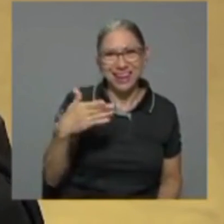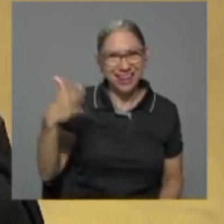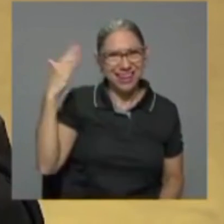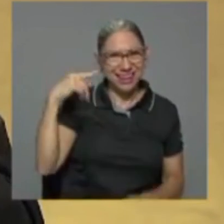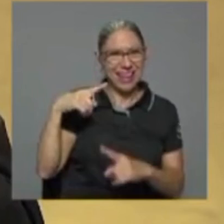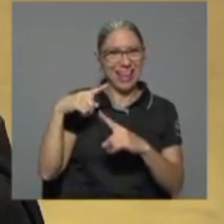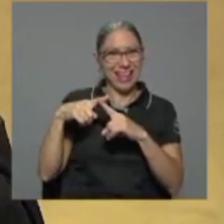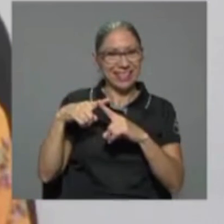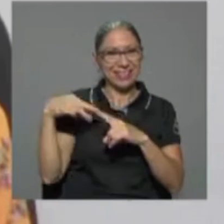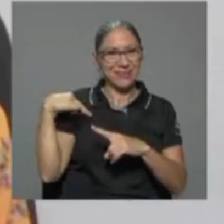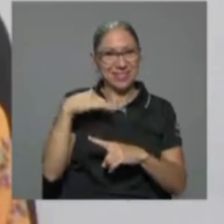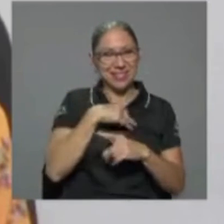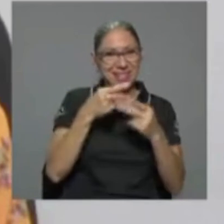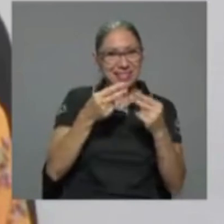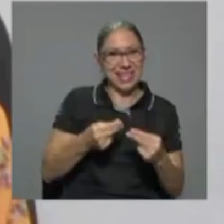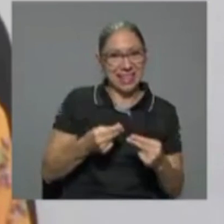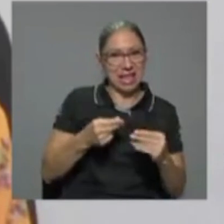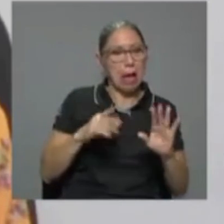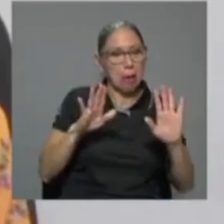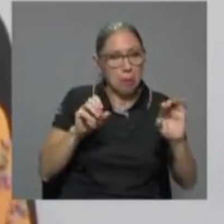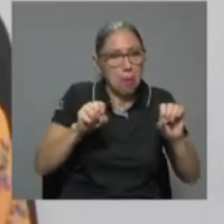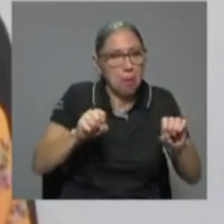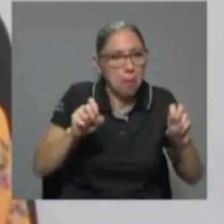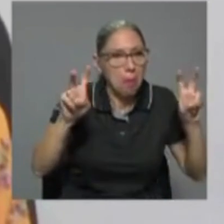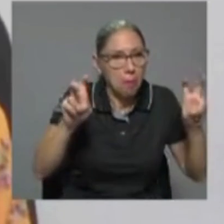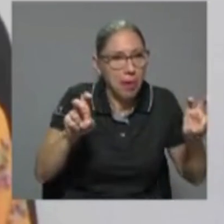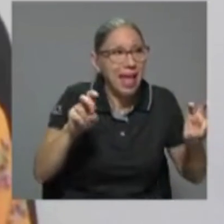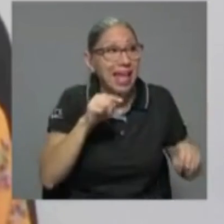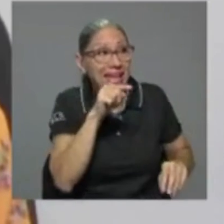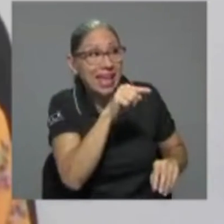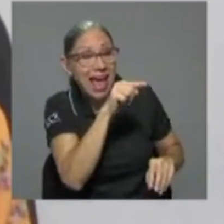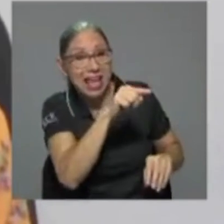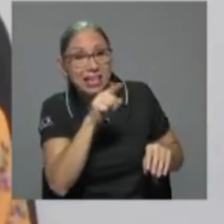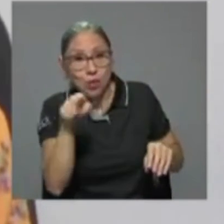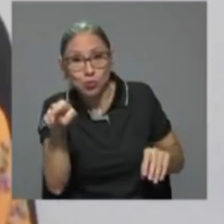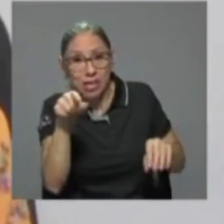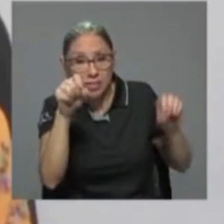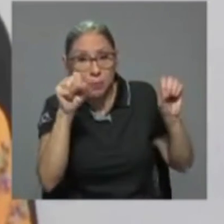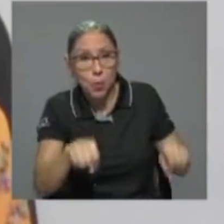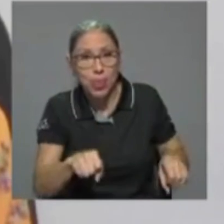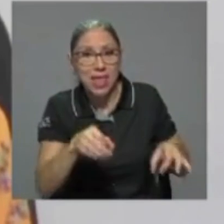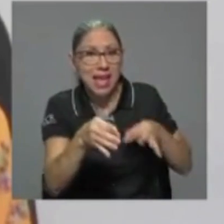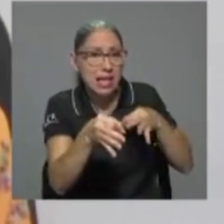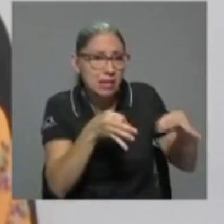durante los 7 años que estuvo allá